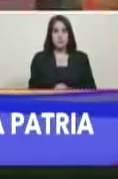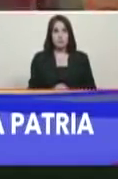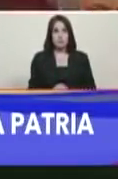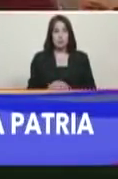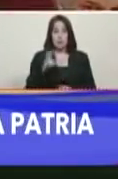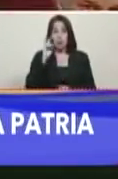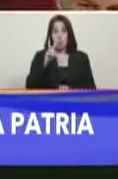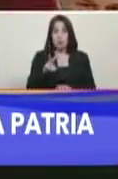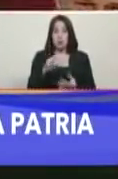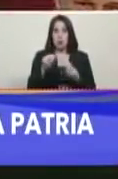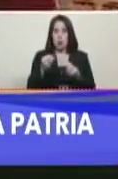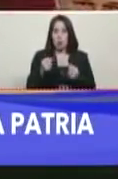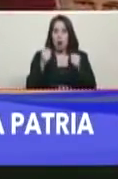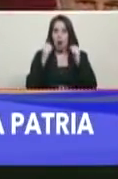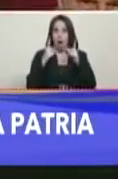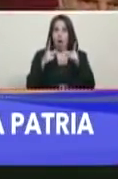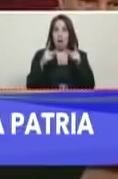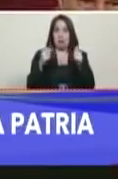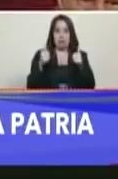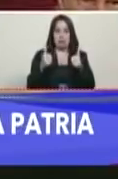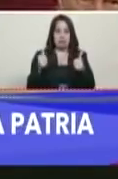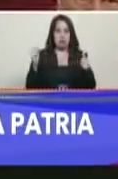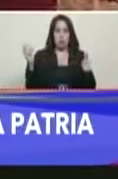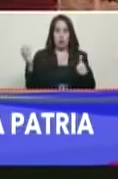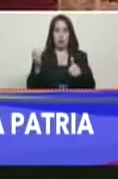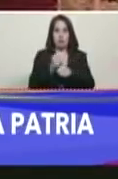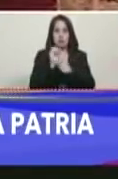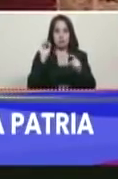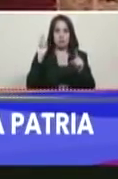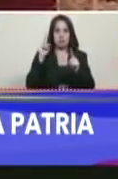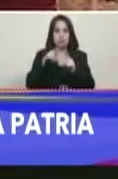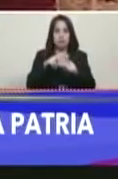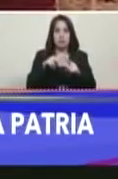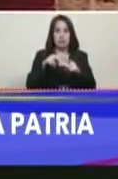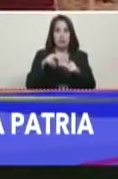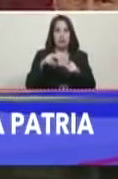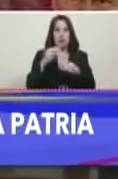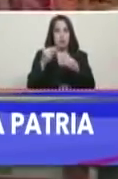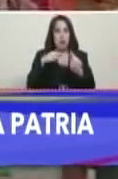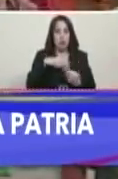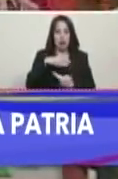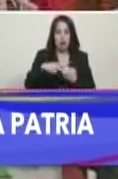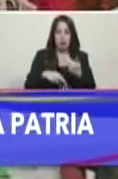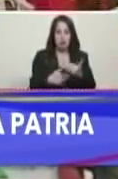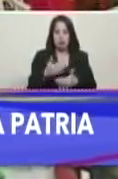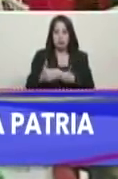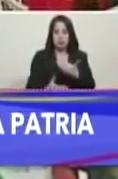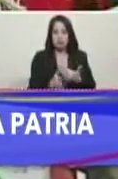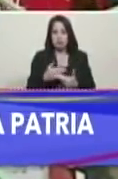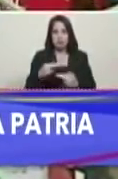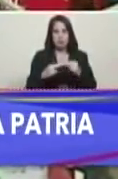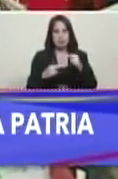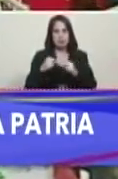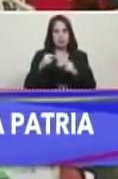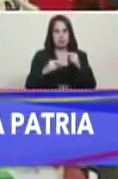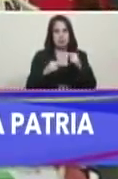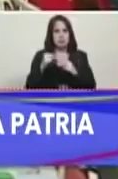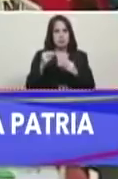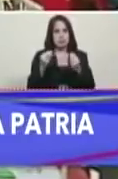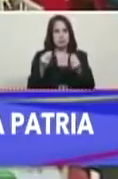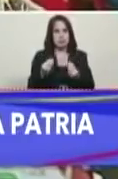otra cosa, sino como un desafío de la revolución para poder seguir avanzando y seguir construyendo la revolución